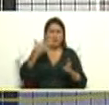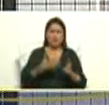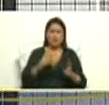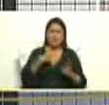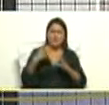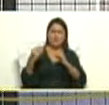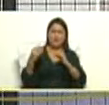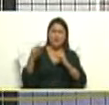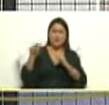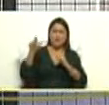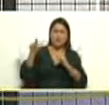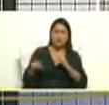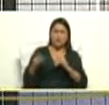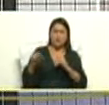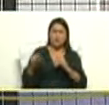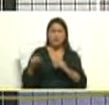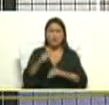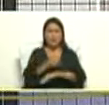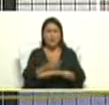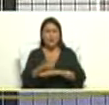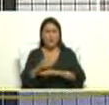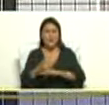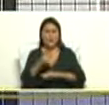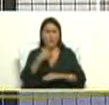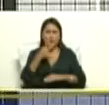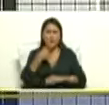otro día con el alto mando